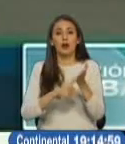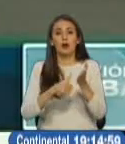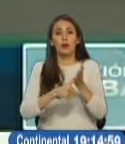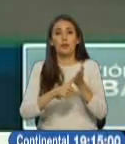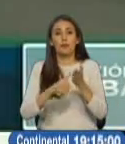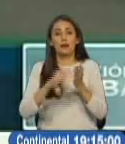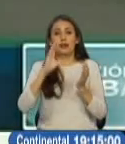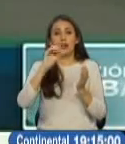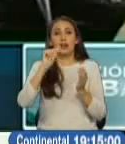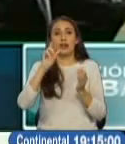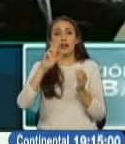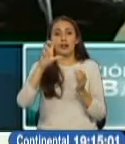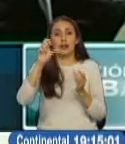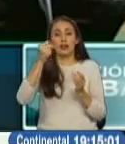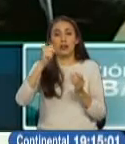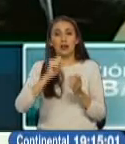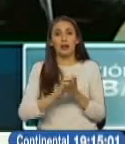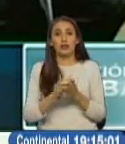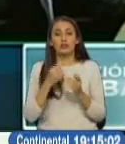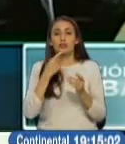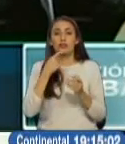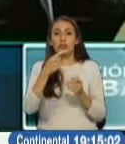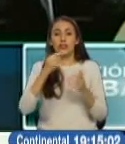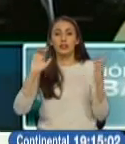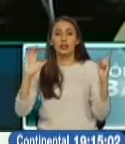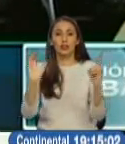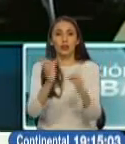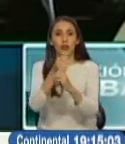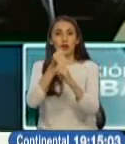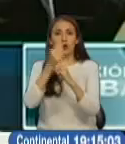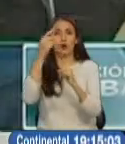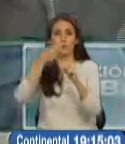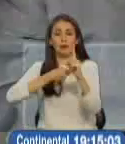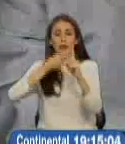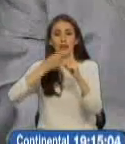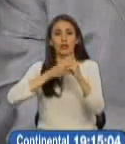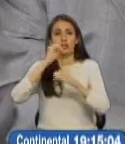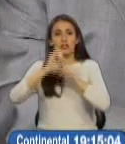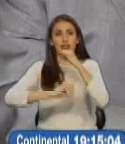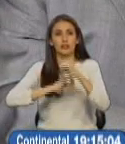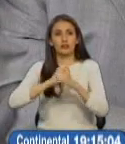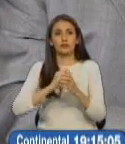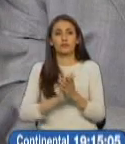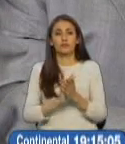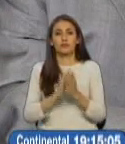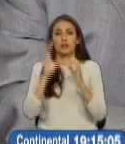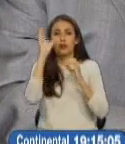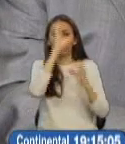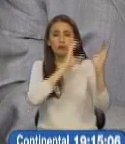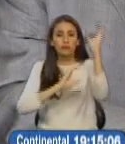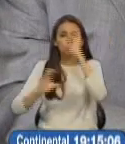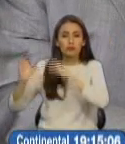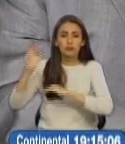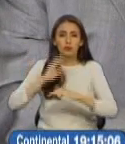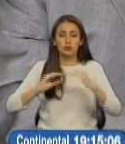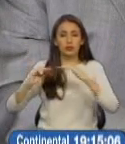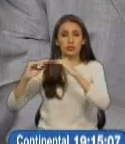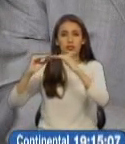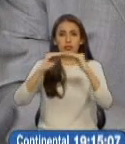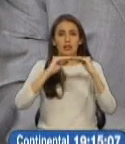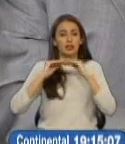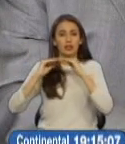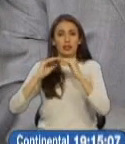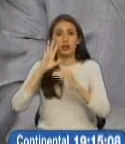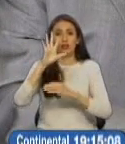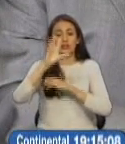Hidrocarburos, Carlos Pérez García, quien resaltó los alcances del acuerdo en beneficio del mercado internacional. La OPEP busca equilibrar el inventario de petróleo a niveles de promedio de los